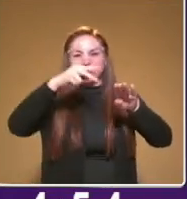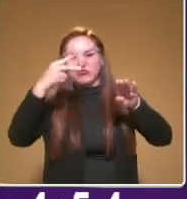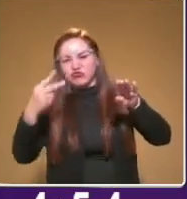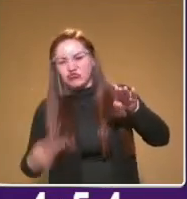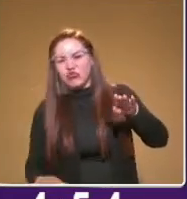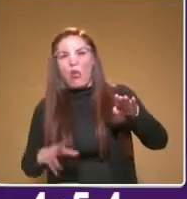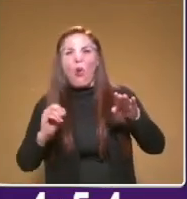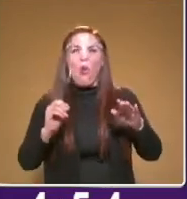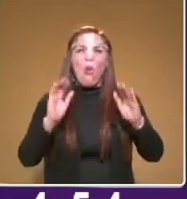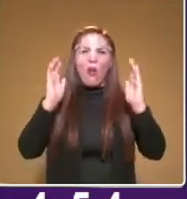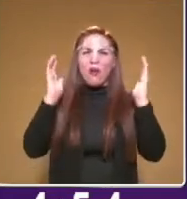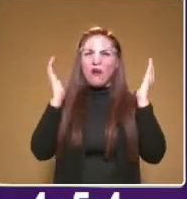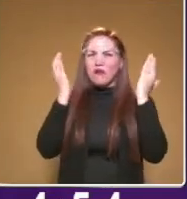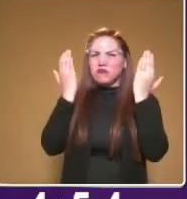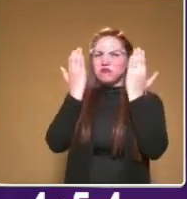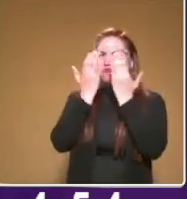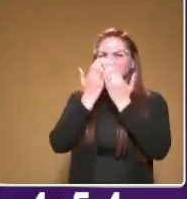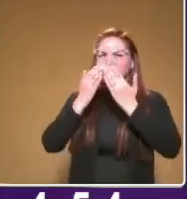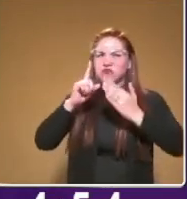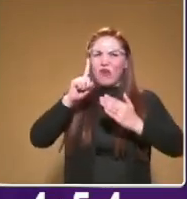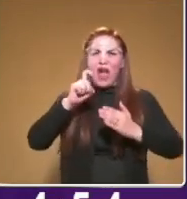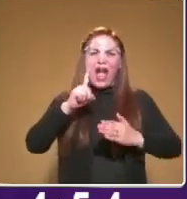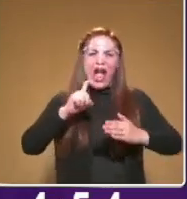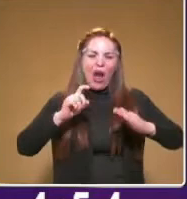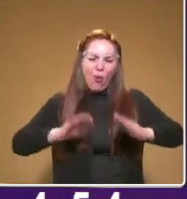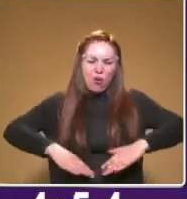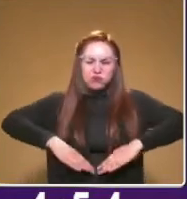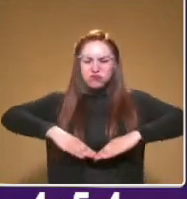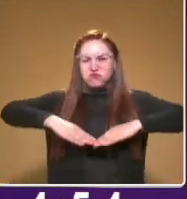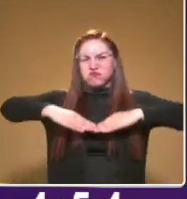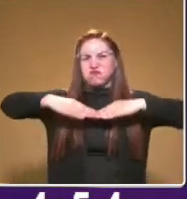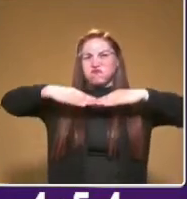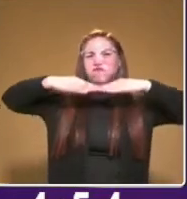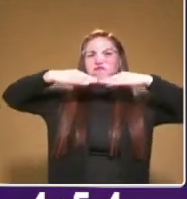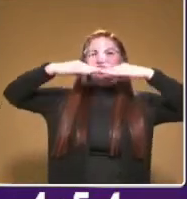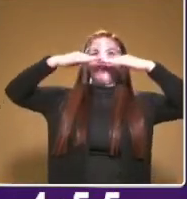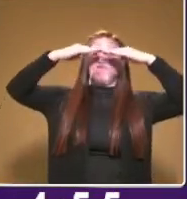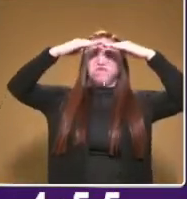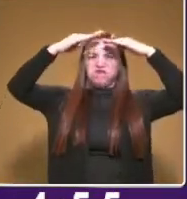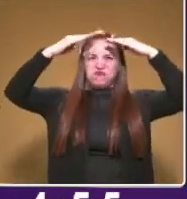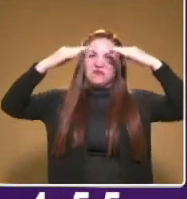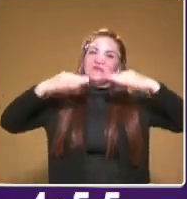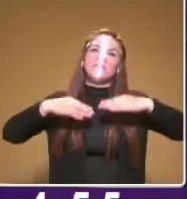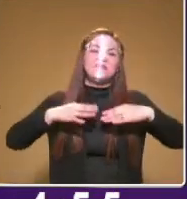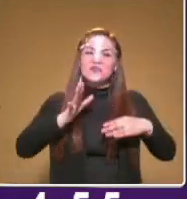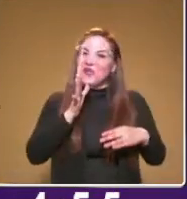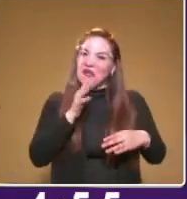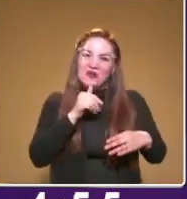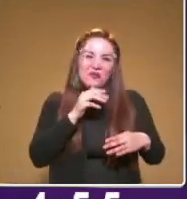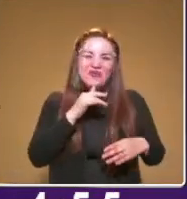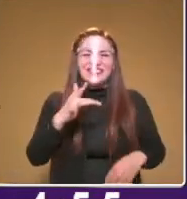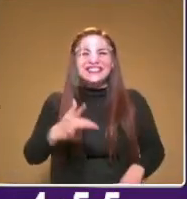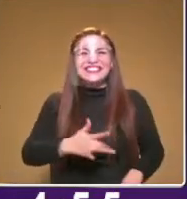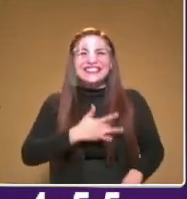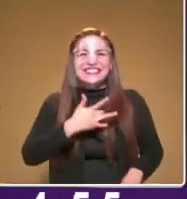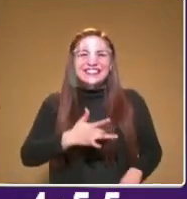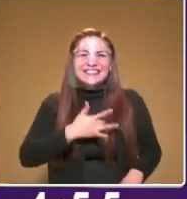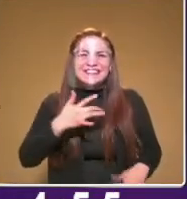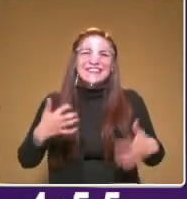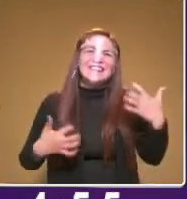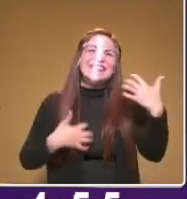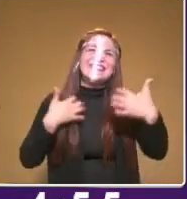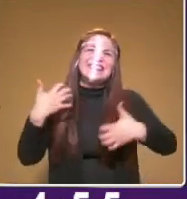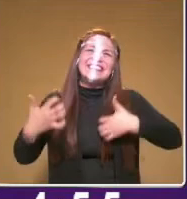quedaron atrapadas porque el agua empezó a invadir ciertas secciones del barco, pues obviamente te da un sentimiento de rabia, es decir, ¿por